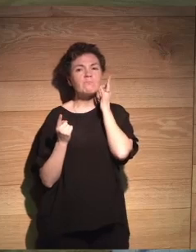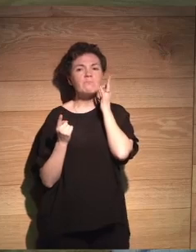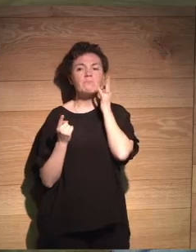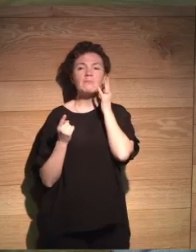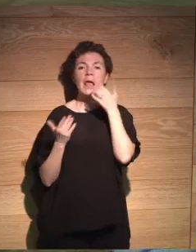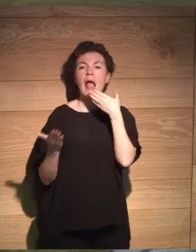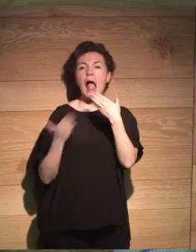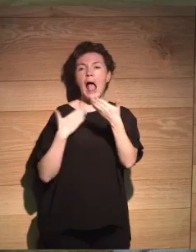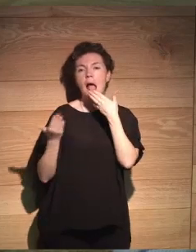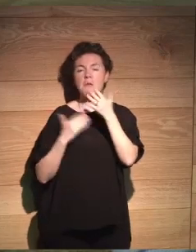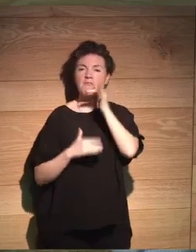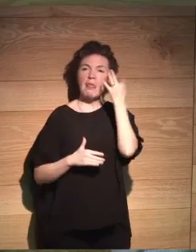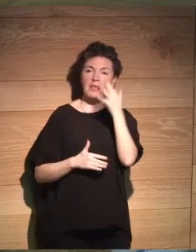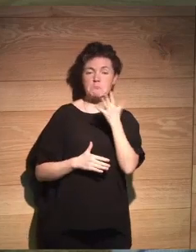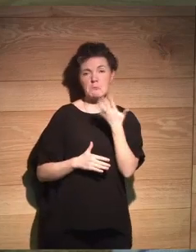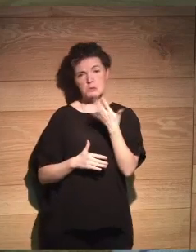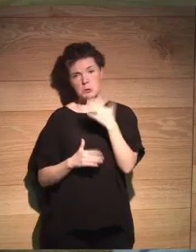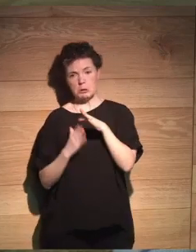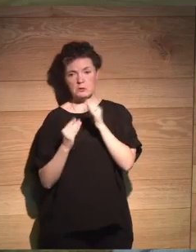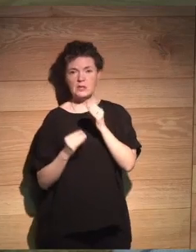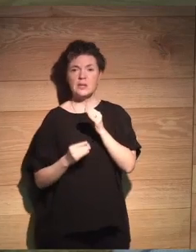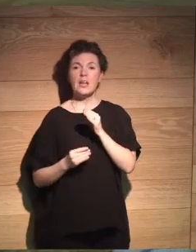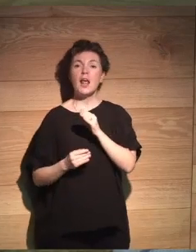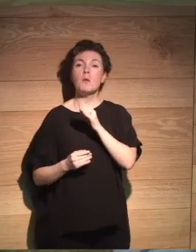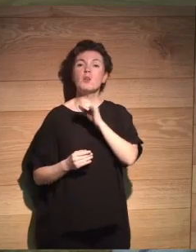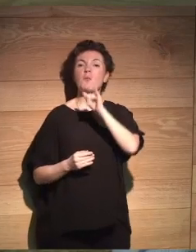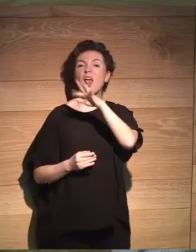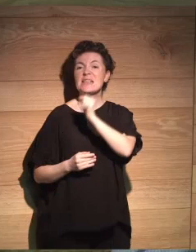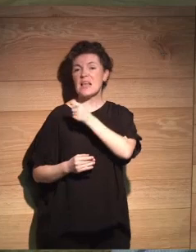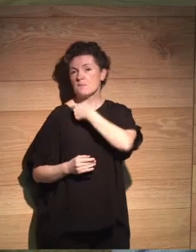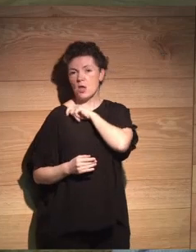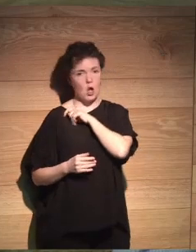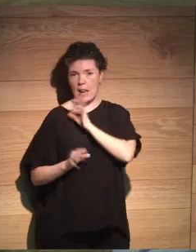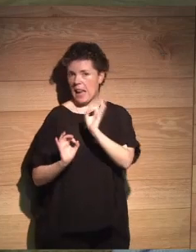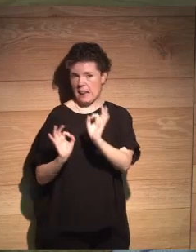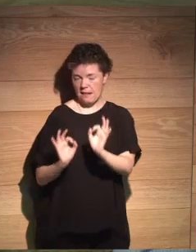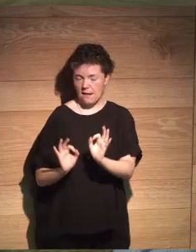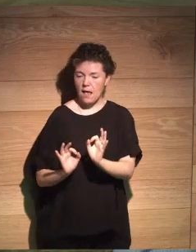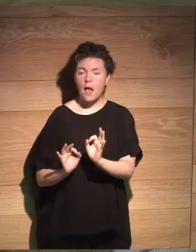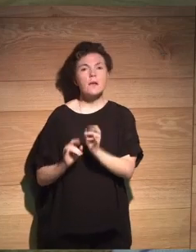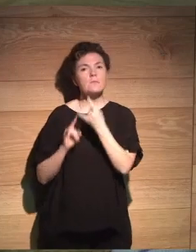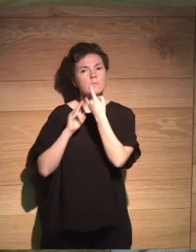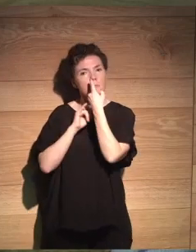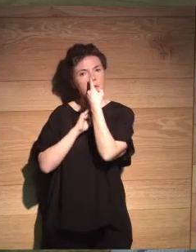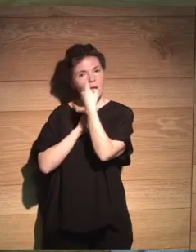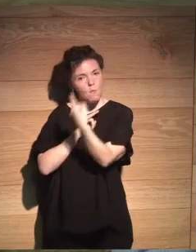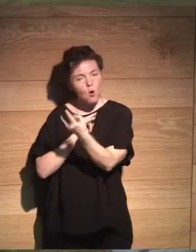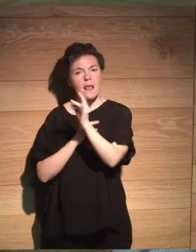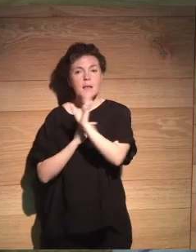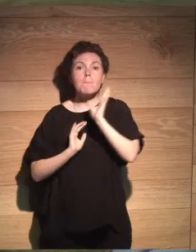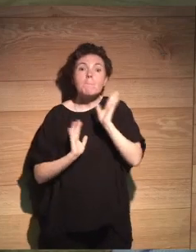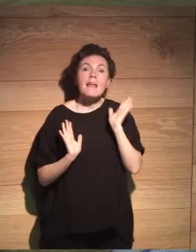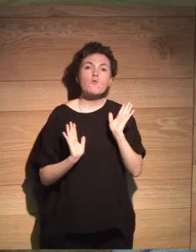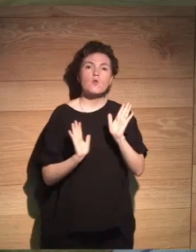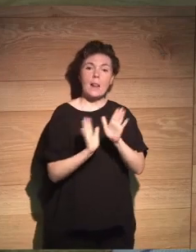medianamente habla en francés. Ilsa no hablaba nada de español, y se enamora de ella. Sin embargo, en la